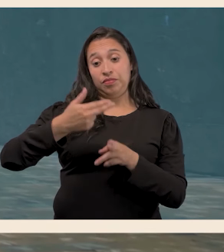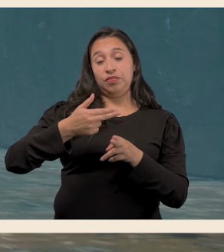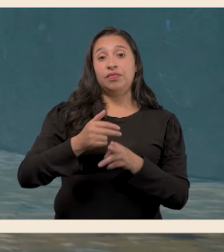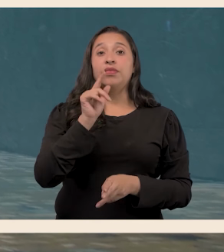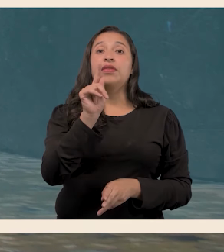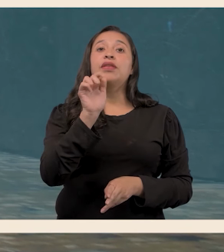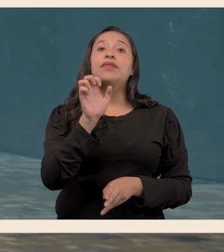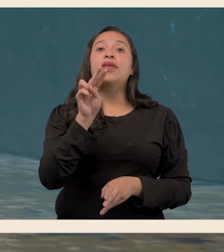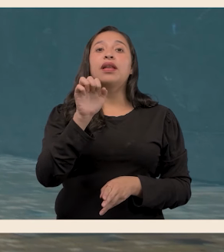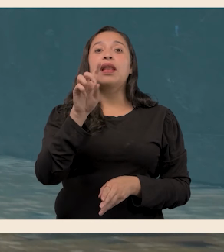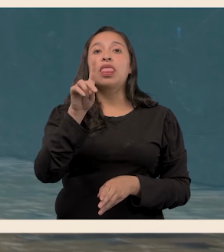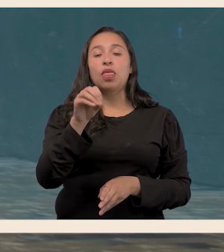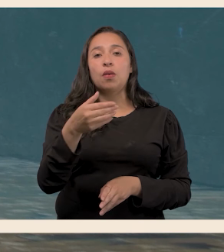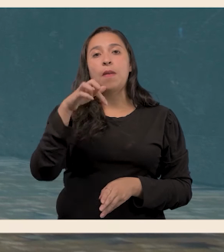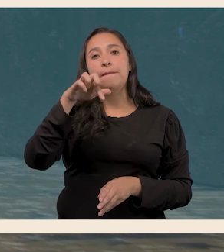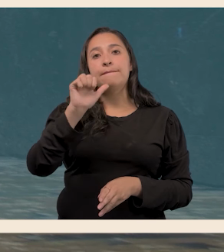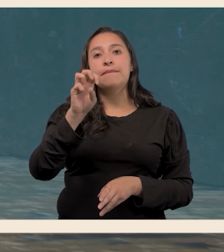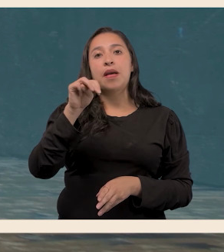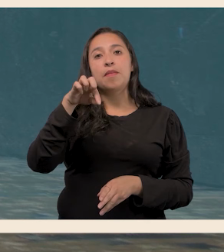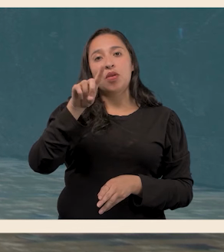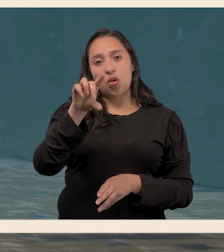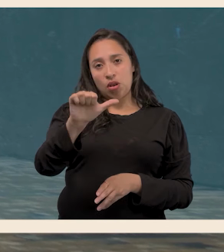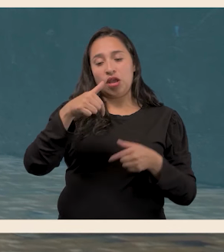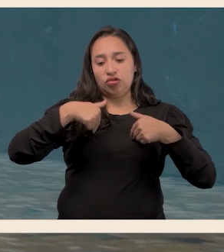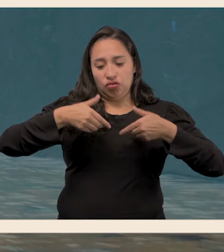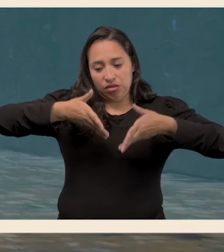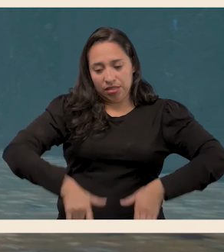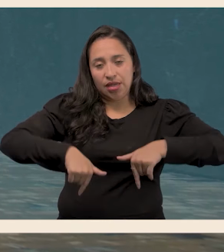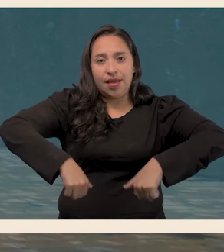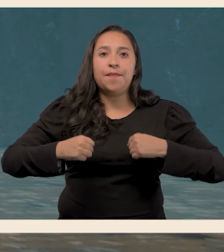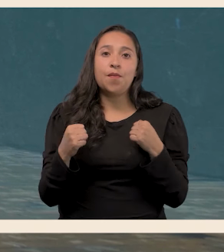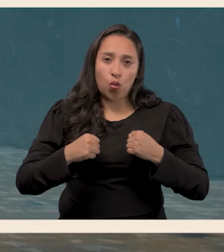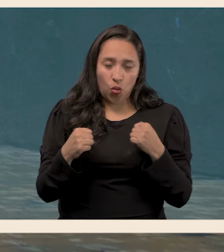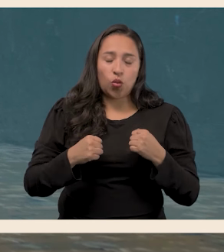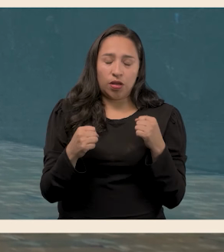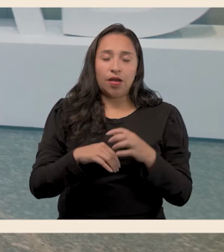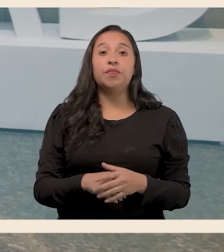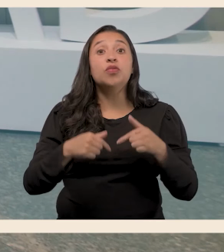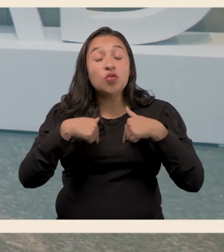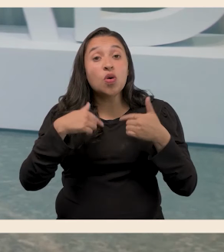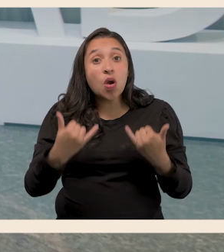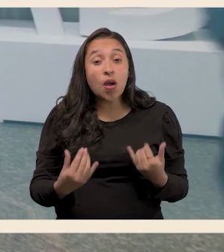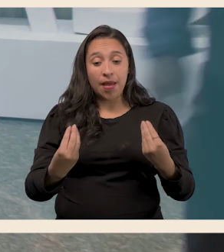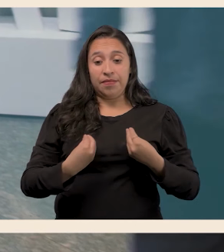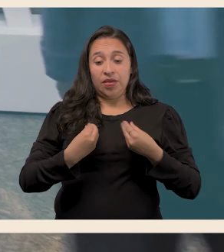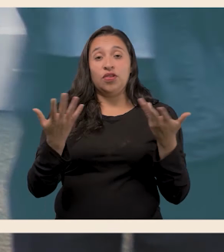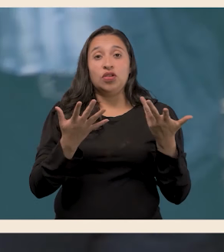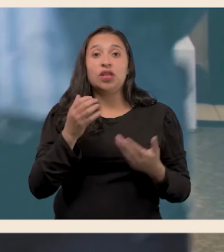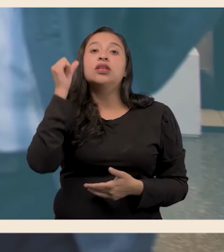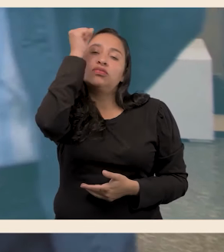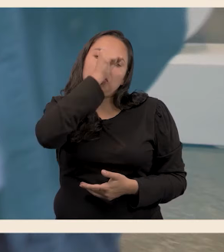Me llamo Fernando Pamplona. Soy natural de Bogotá. Actualmente vivo